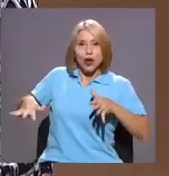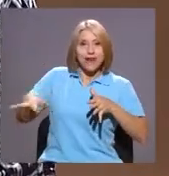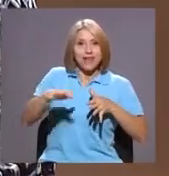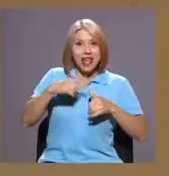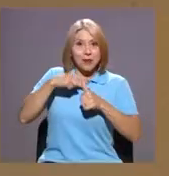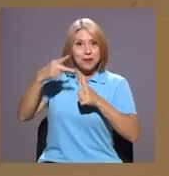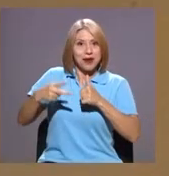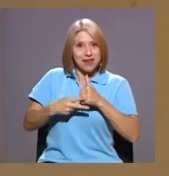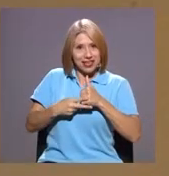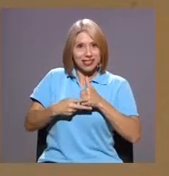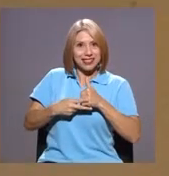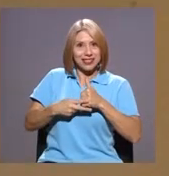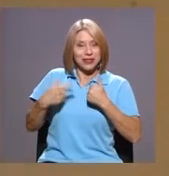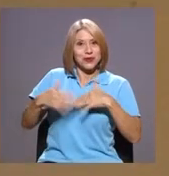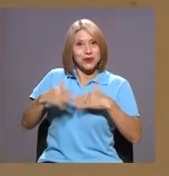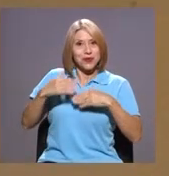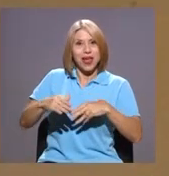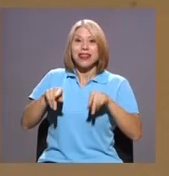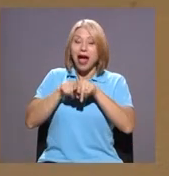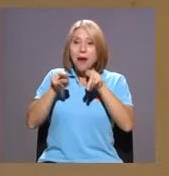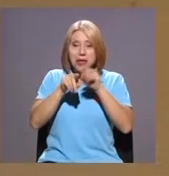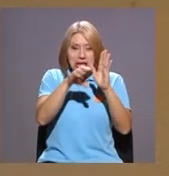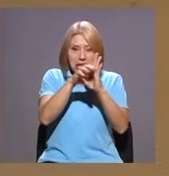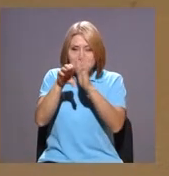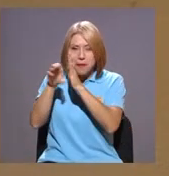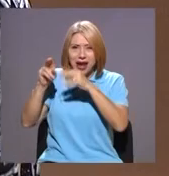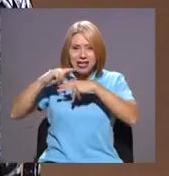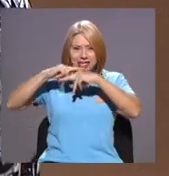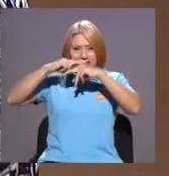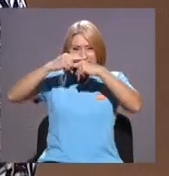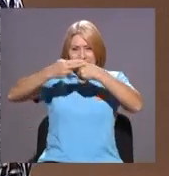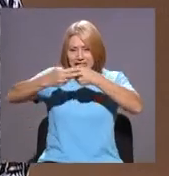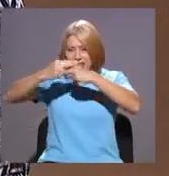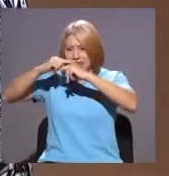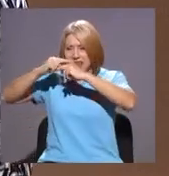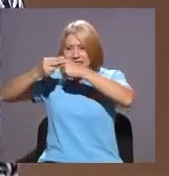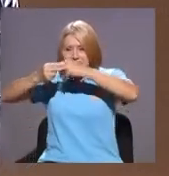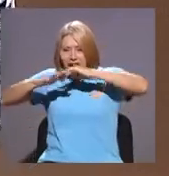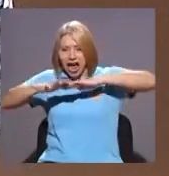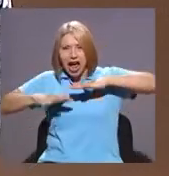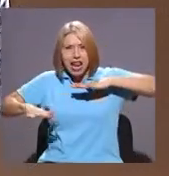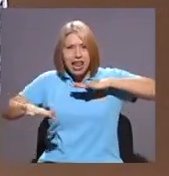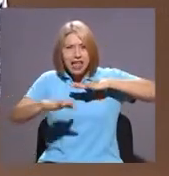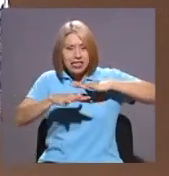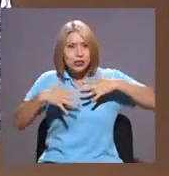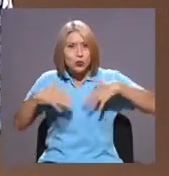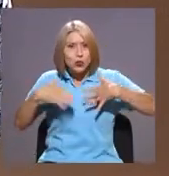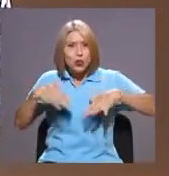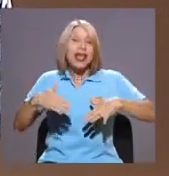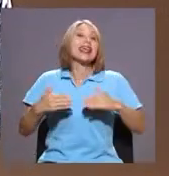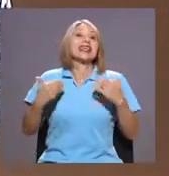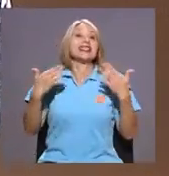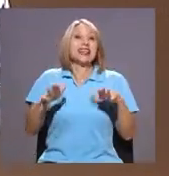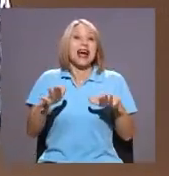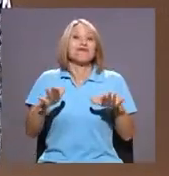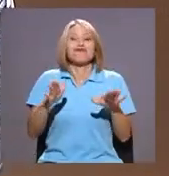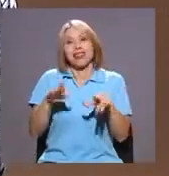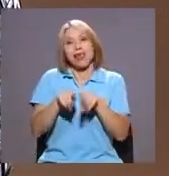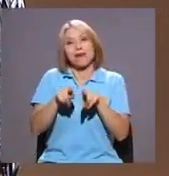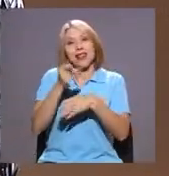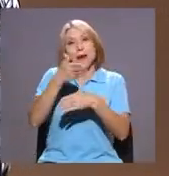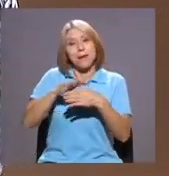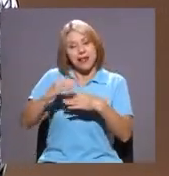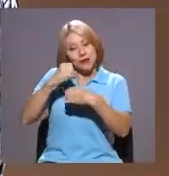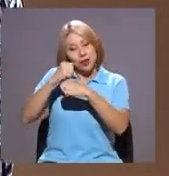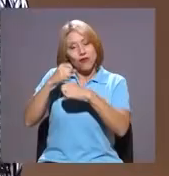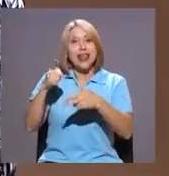cosas de geografía, imágenes satelitales, sistemas de información geográfico, todo esto. Y por el otro lado, sí, ya de la parte microbiológica como tal. Entonces